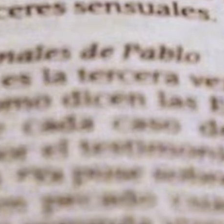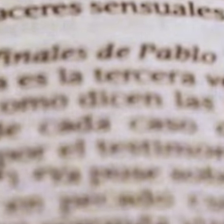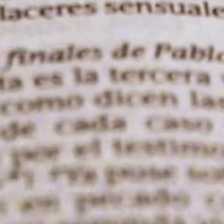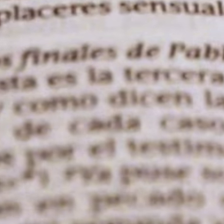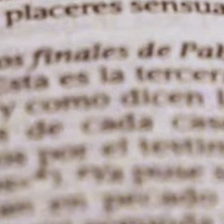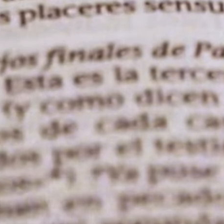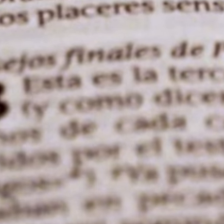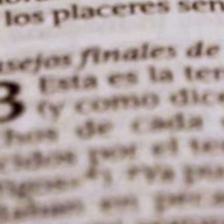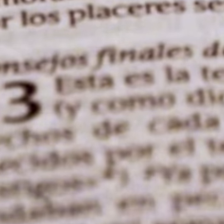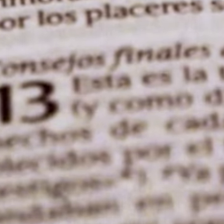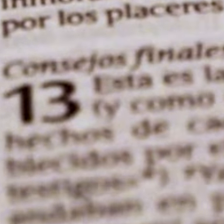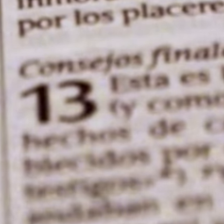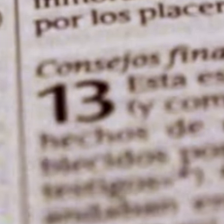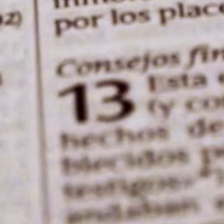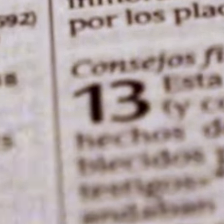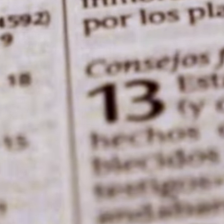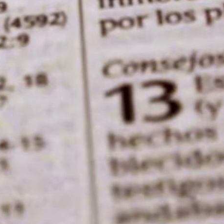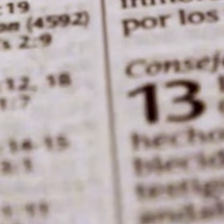Santo,